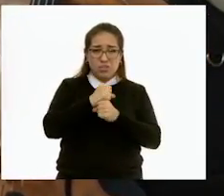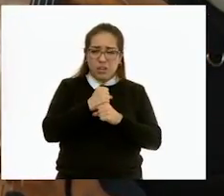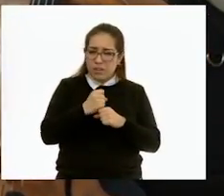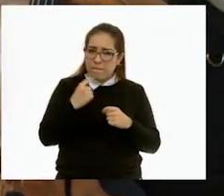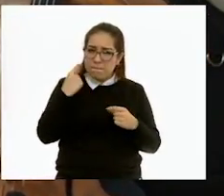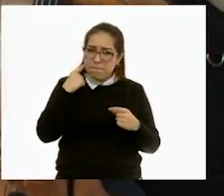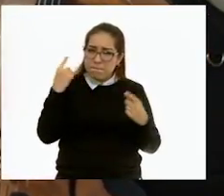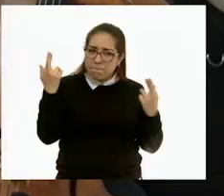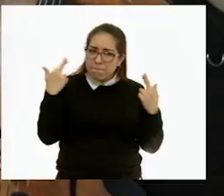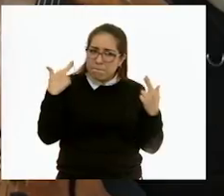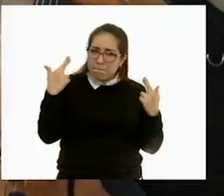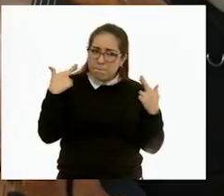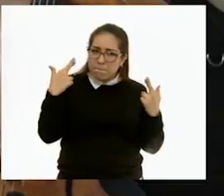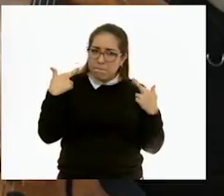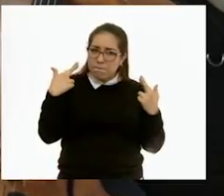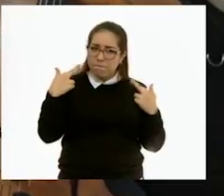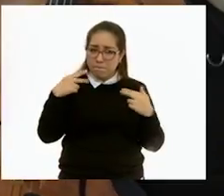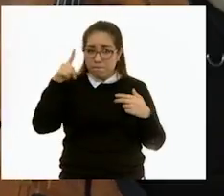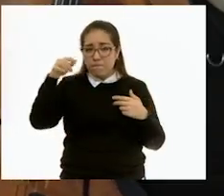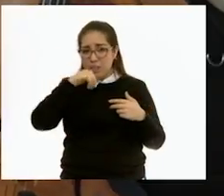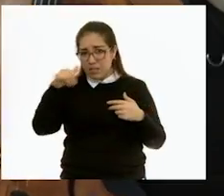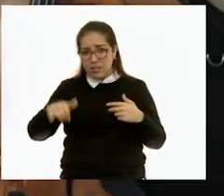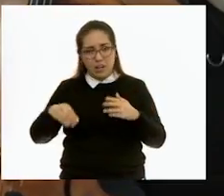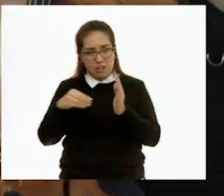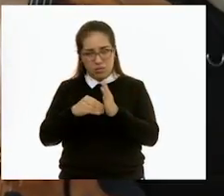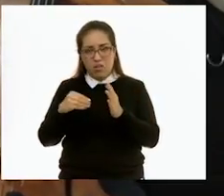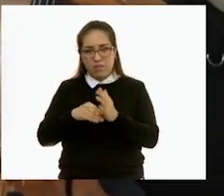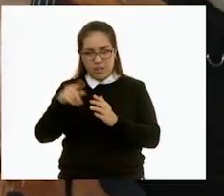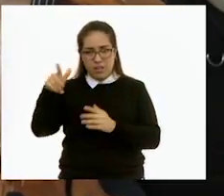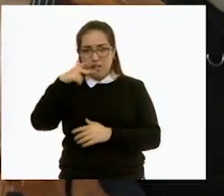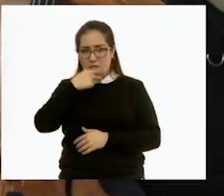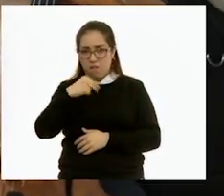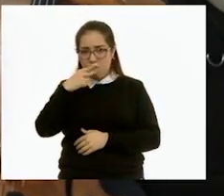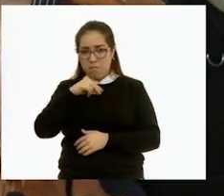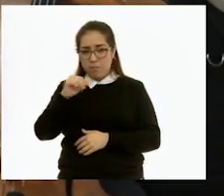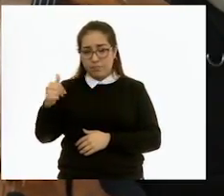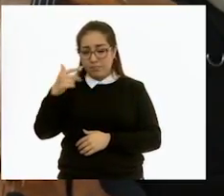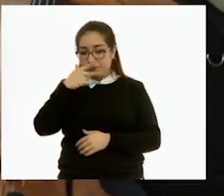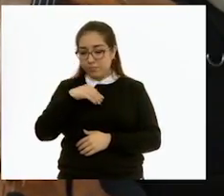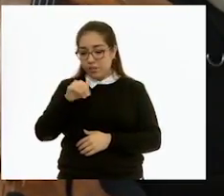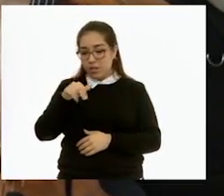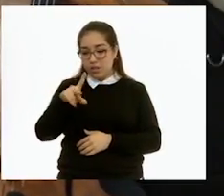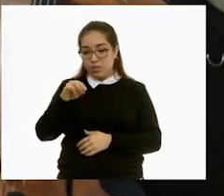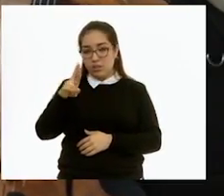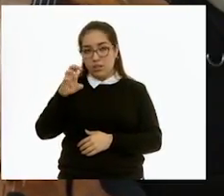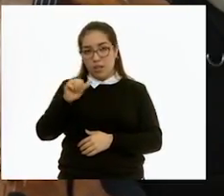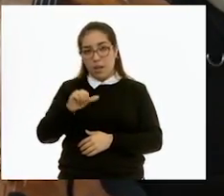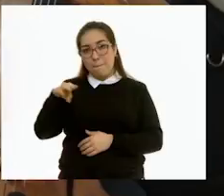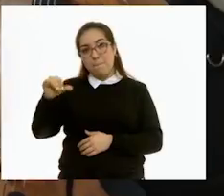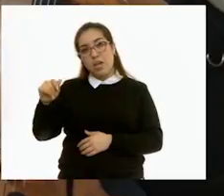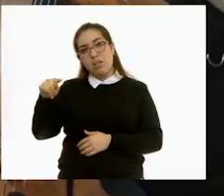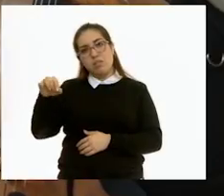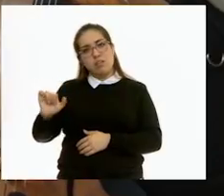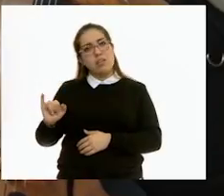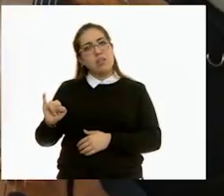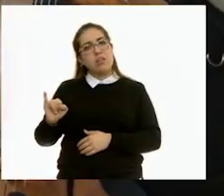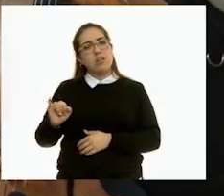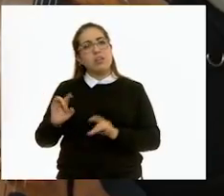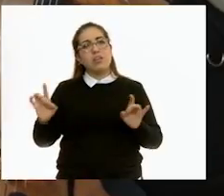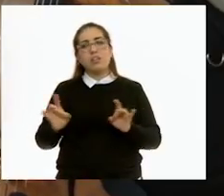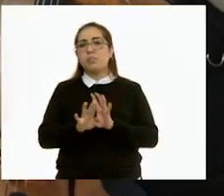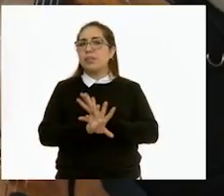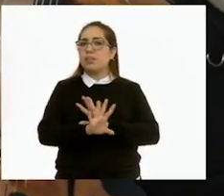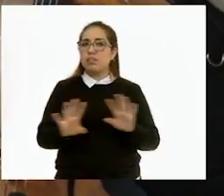en Italia, un fabricante de instrumentos de cuerda llamado Andrea Amati concreta la figura de lo